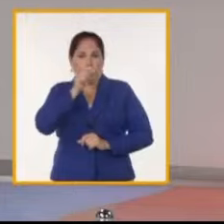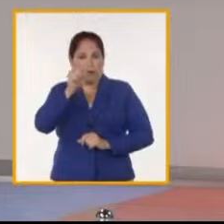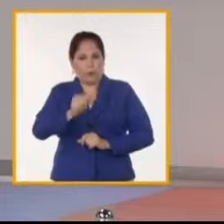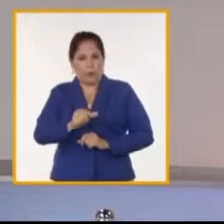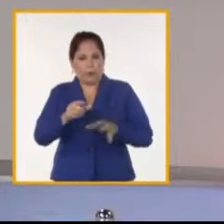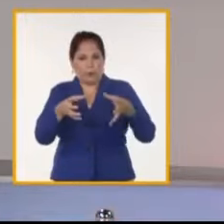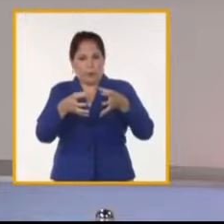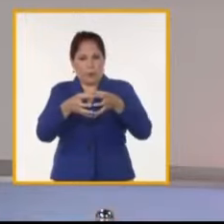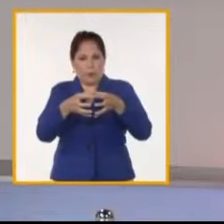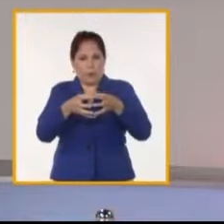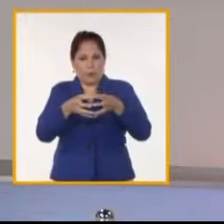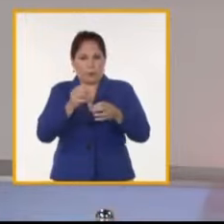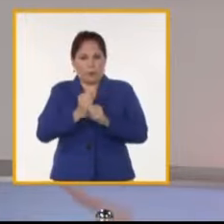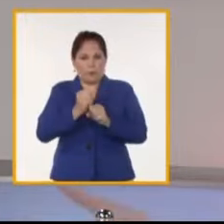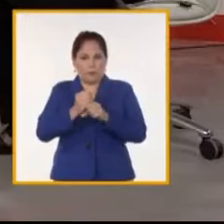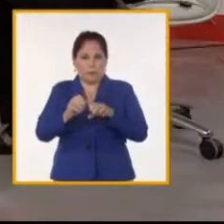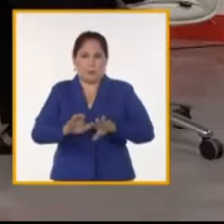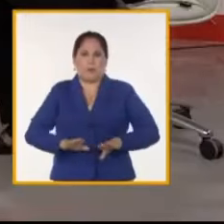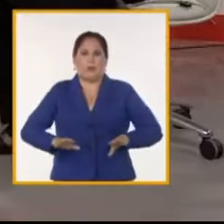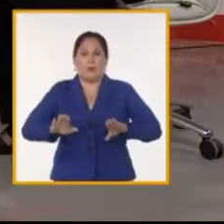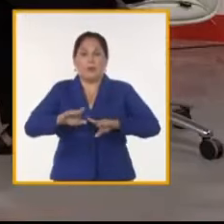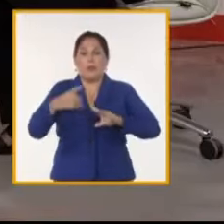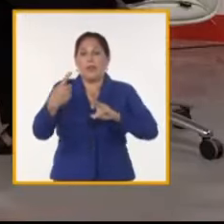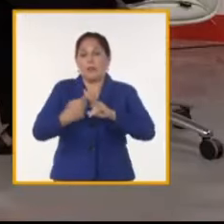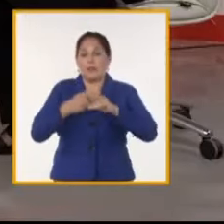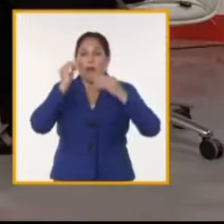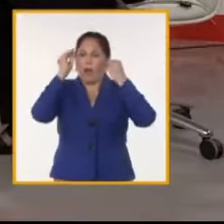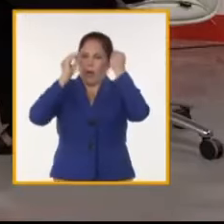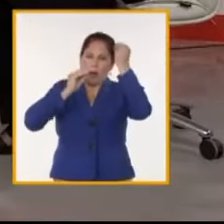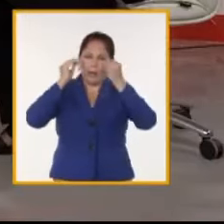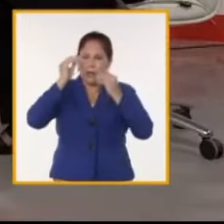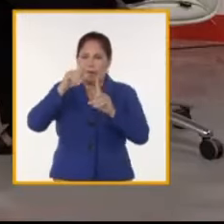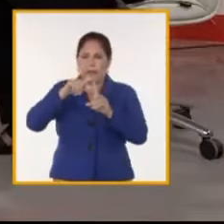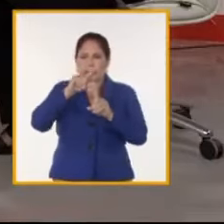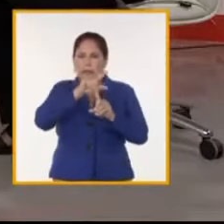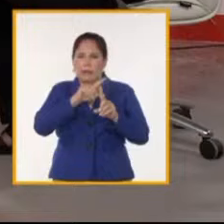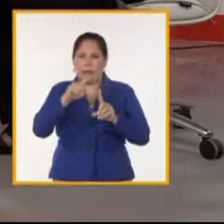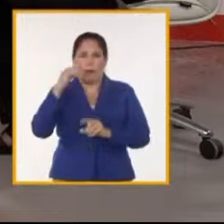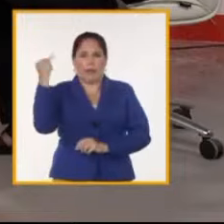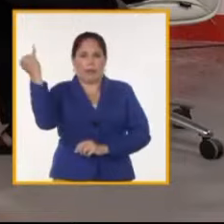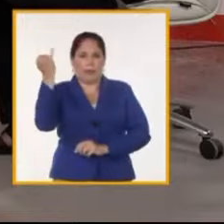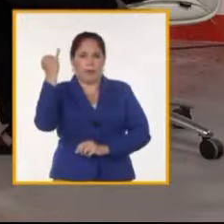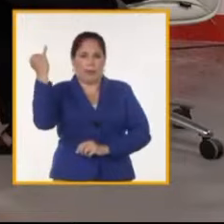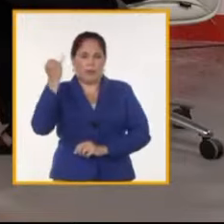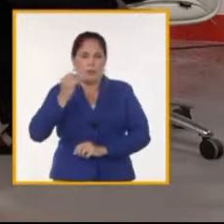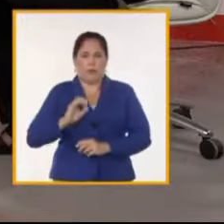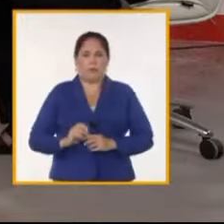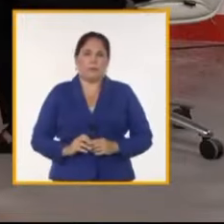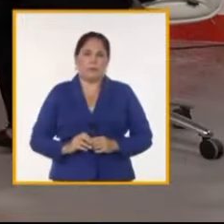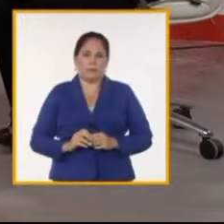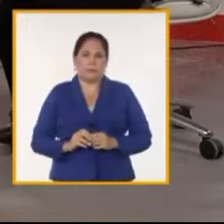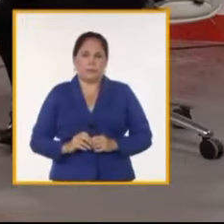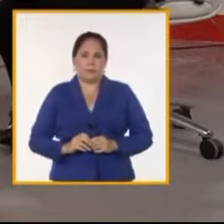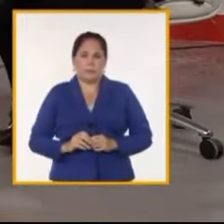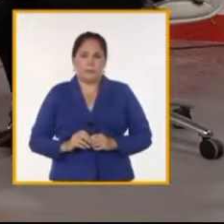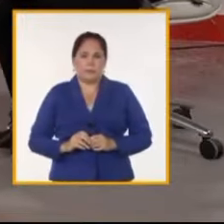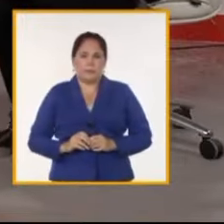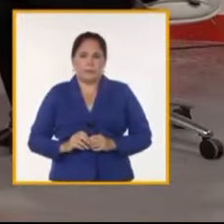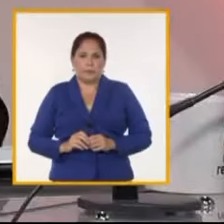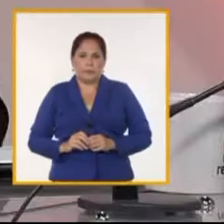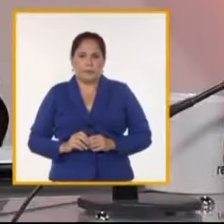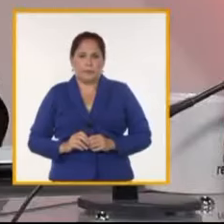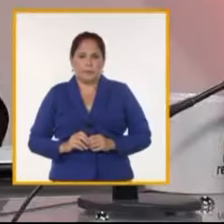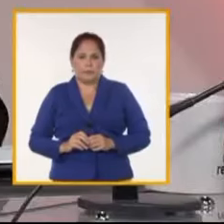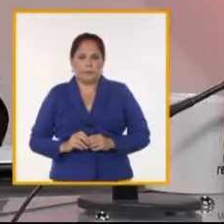equipo de la mesa redonda y analista de temas internacionales con ellos estaremos mirando pues asuntos que han dejado marcada la